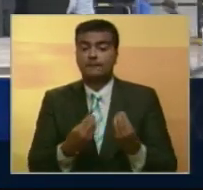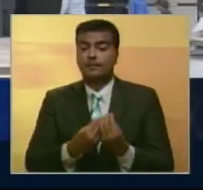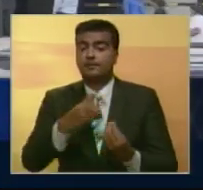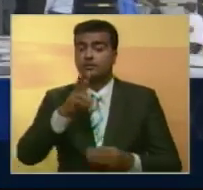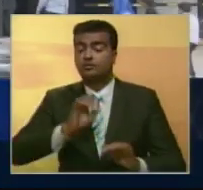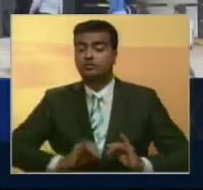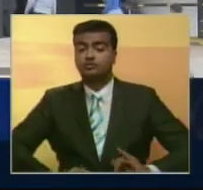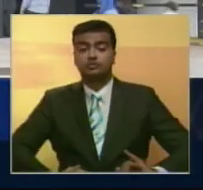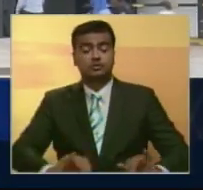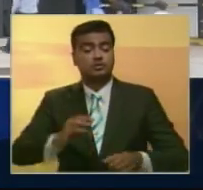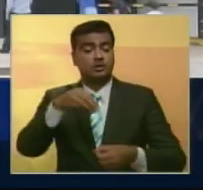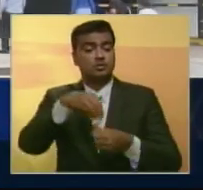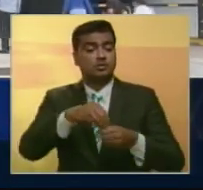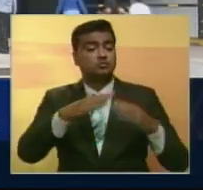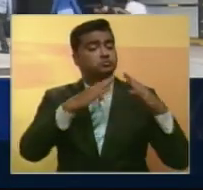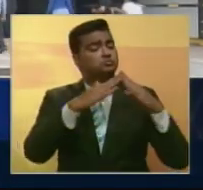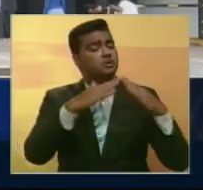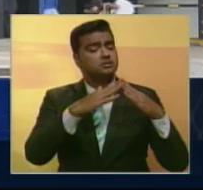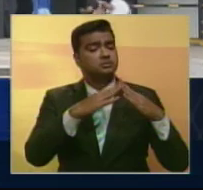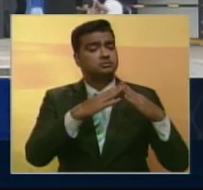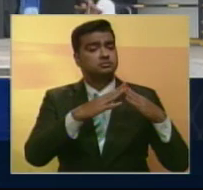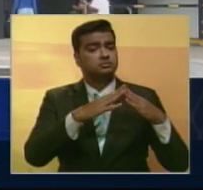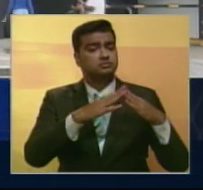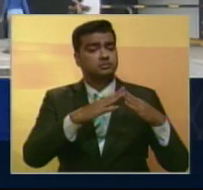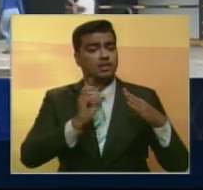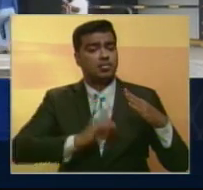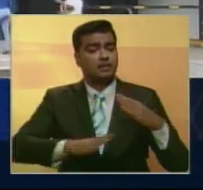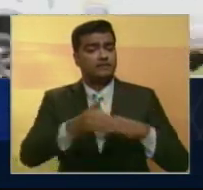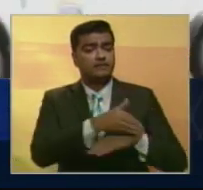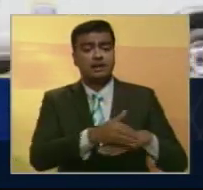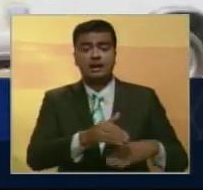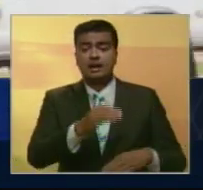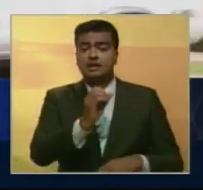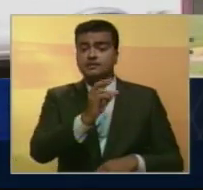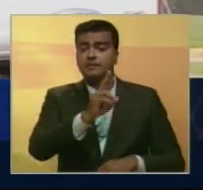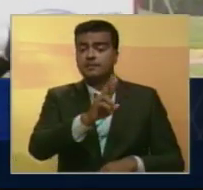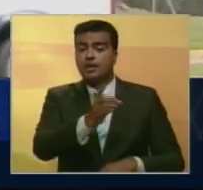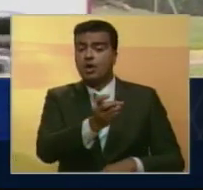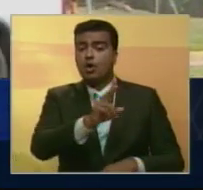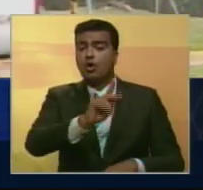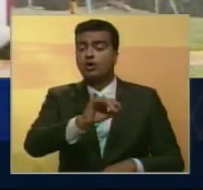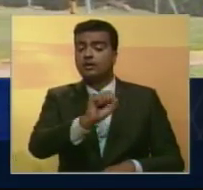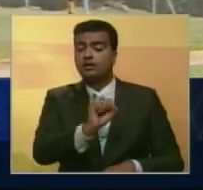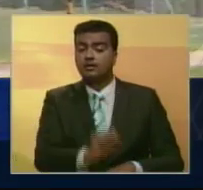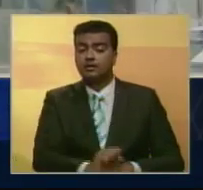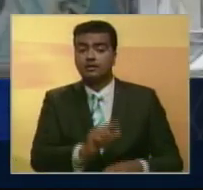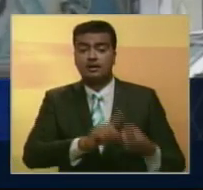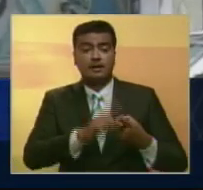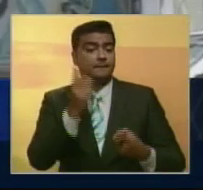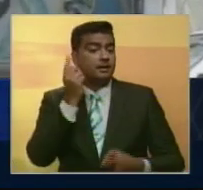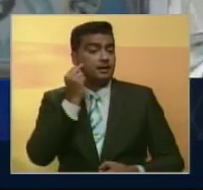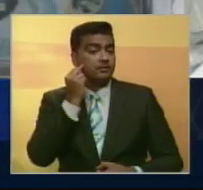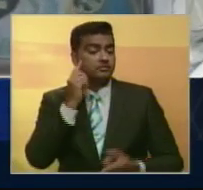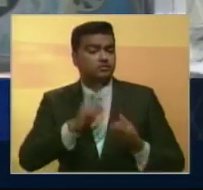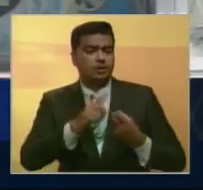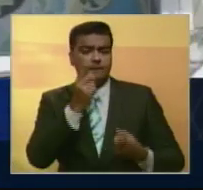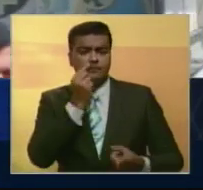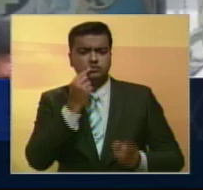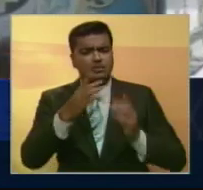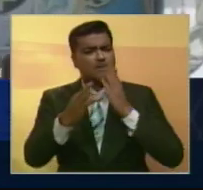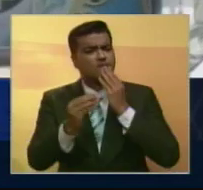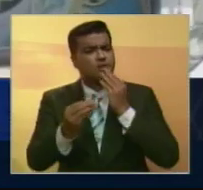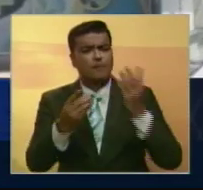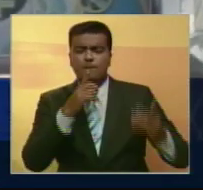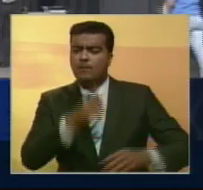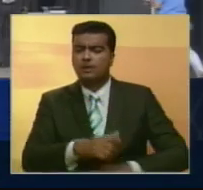hijos, ingresó a su vivienda ubicada en las residencias Las Orquídeas de Puerto Ordaz, donde la esperaba Guerrero, quien sostuvo una discusión